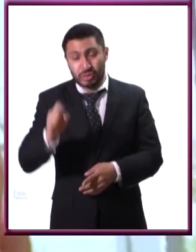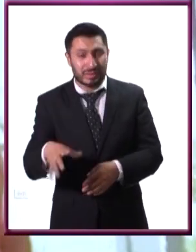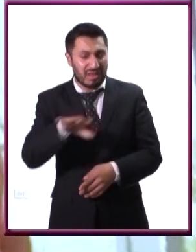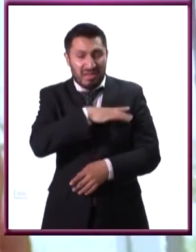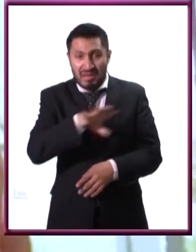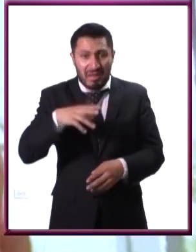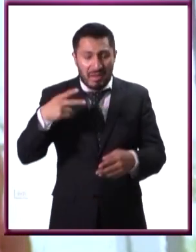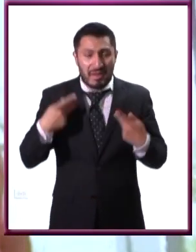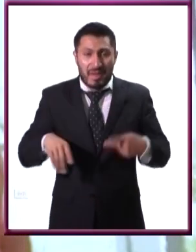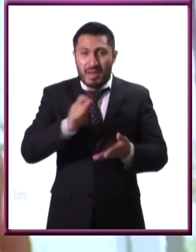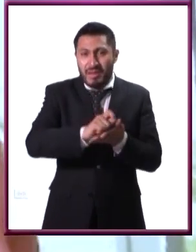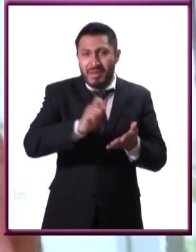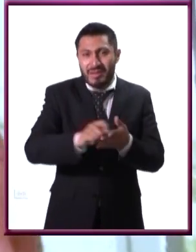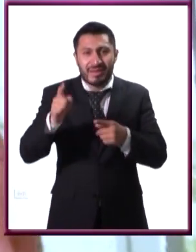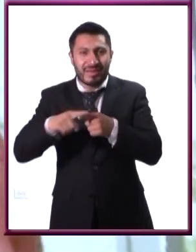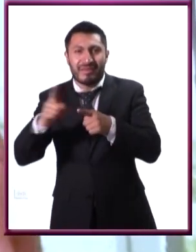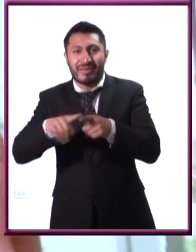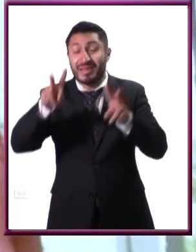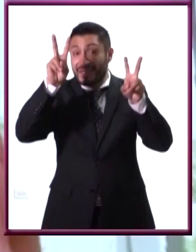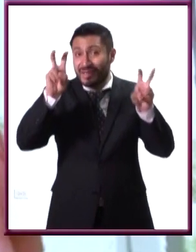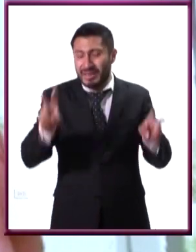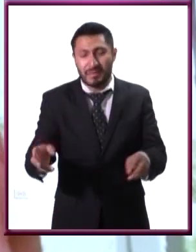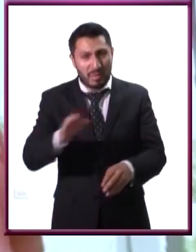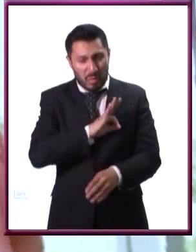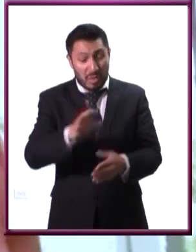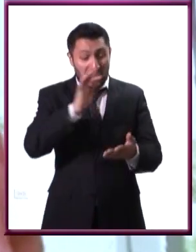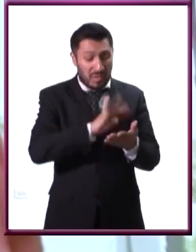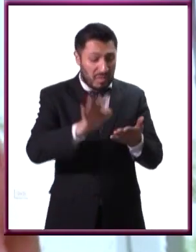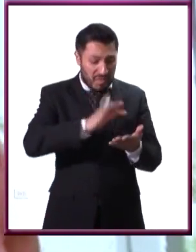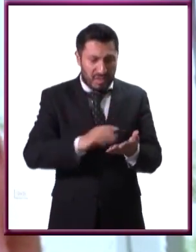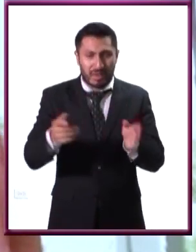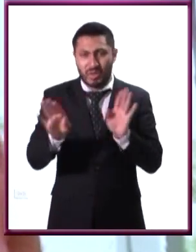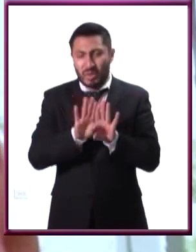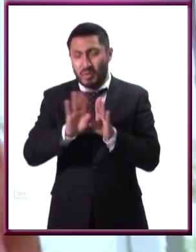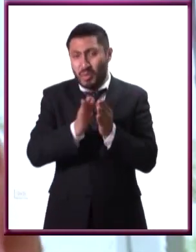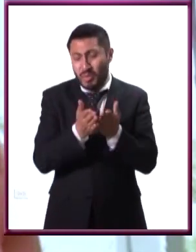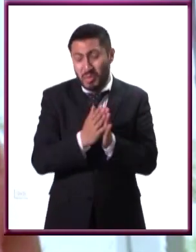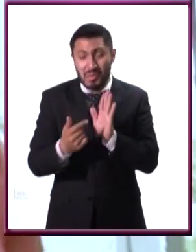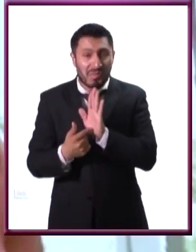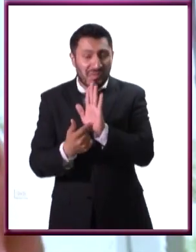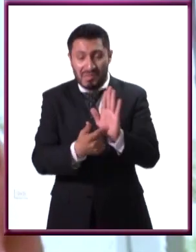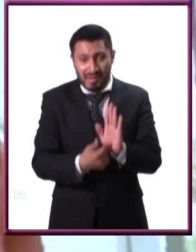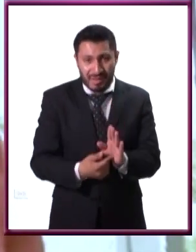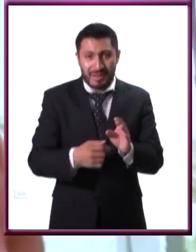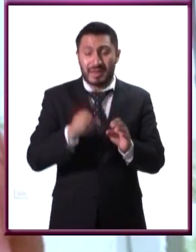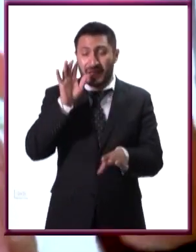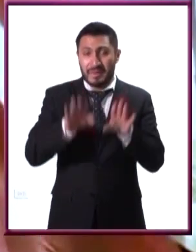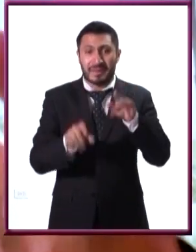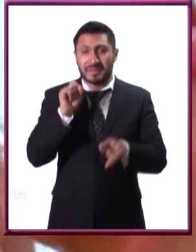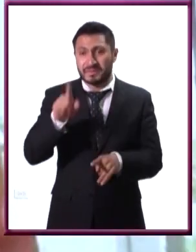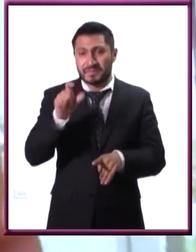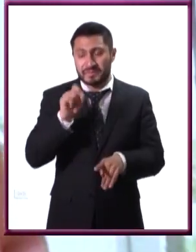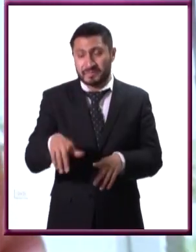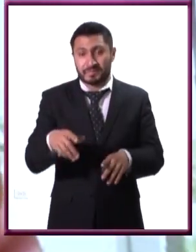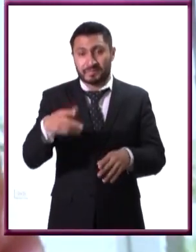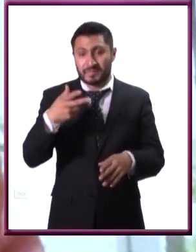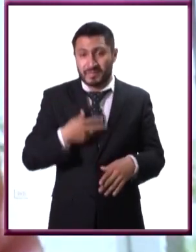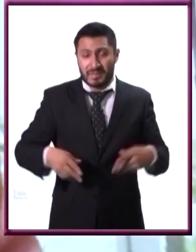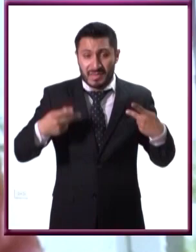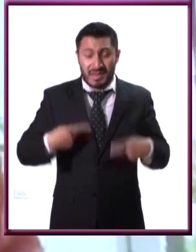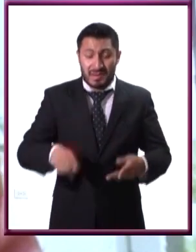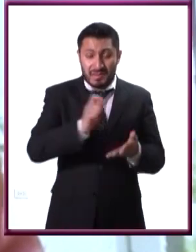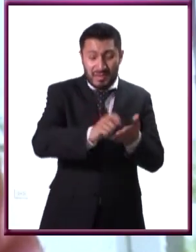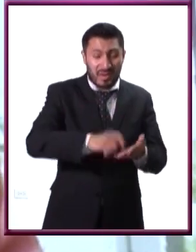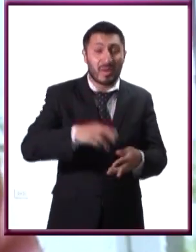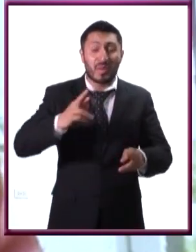de muchas otras índoles, los podemos leer a veces en muestras de libros, a veces los mismos editores suelen ser